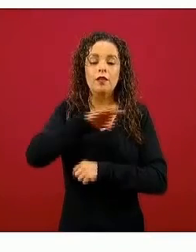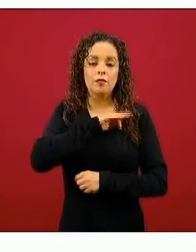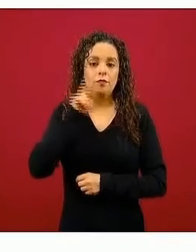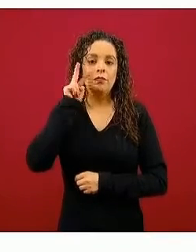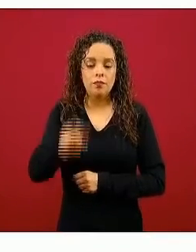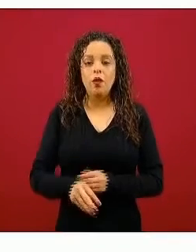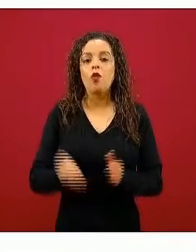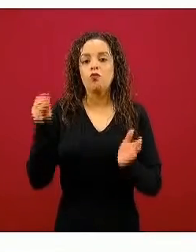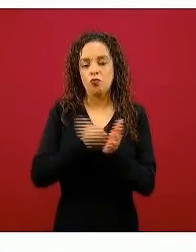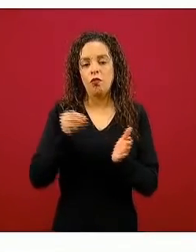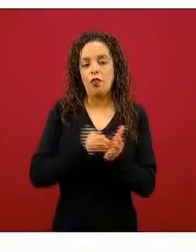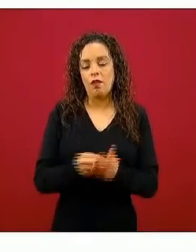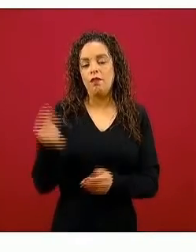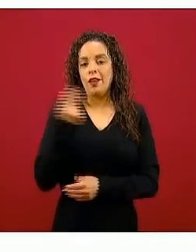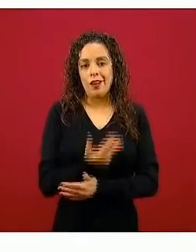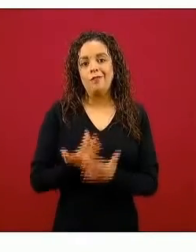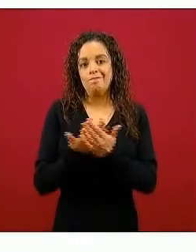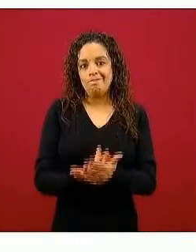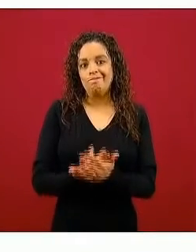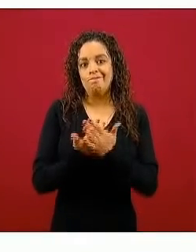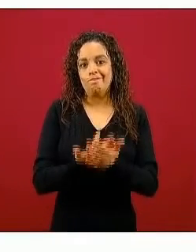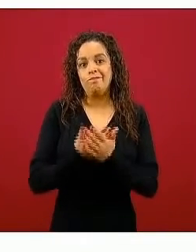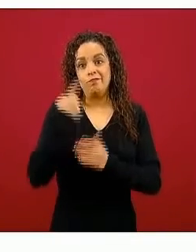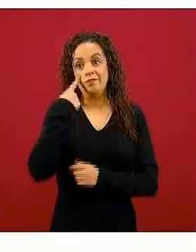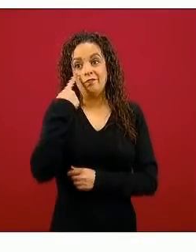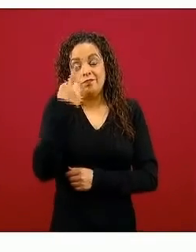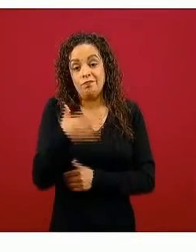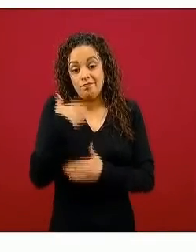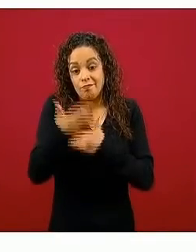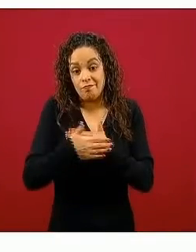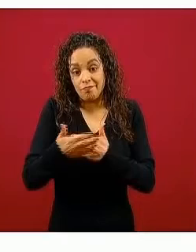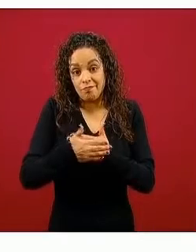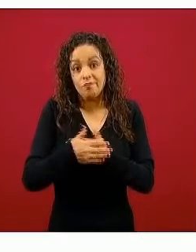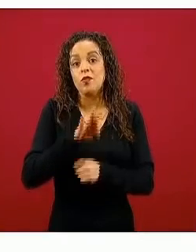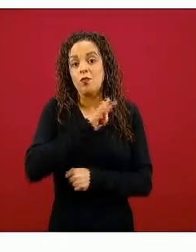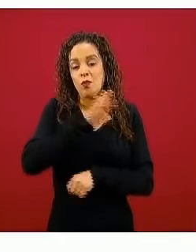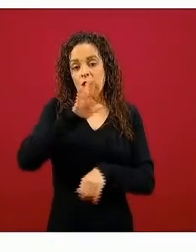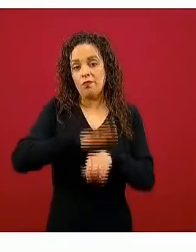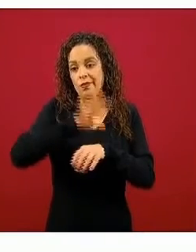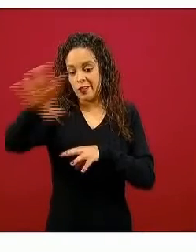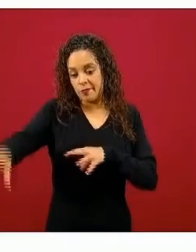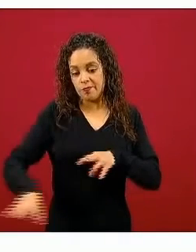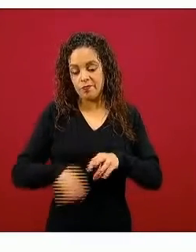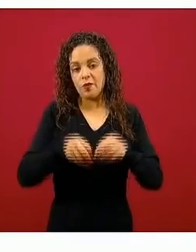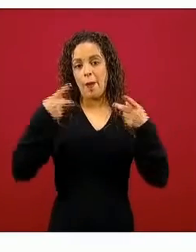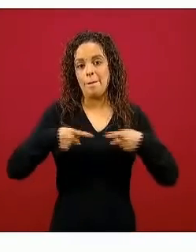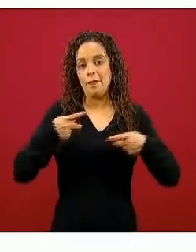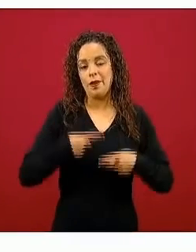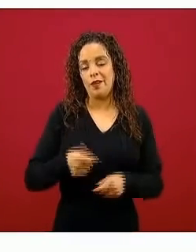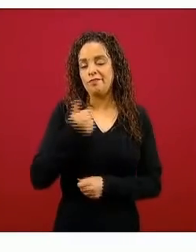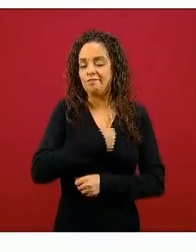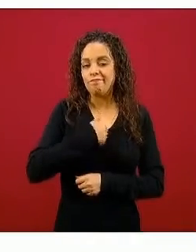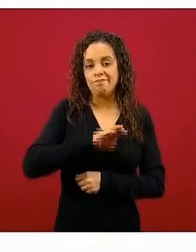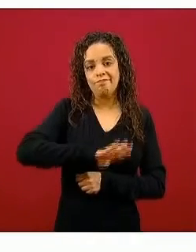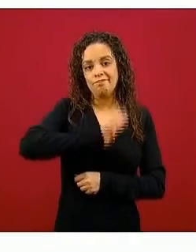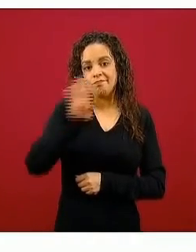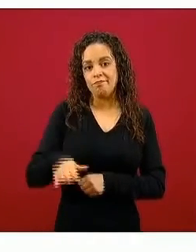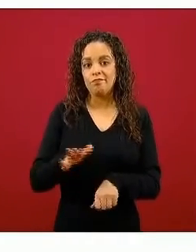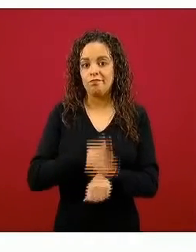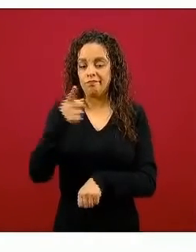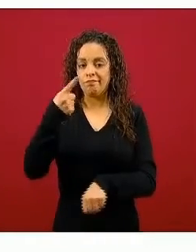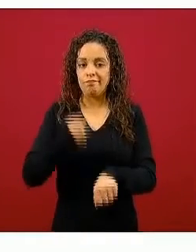una expectativa de que se incrementara el número de decesos en estas entidades federativas que tienen estas